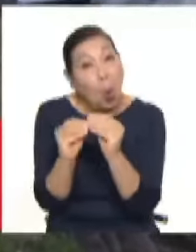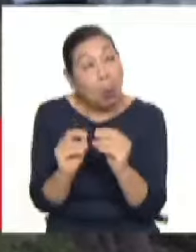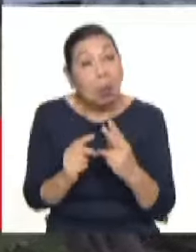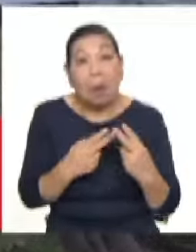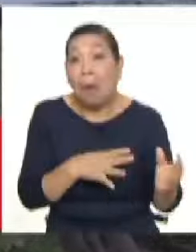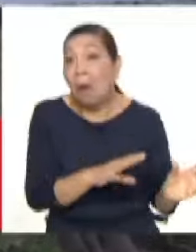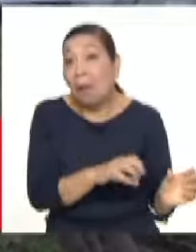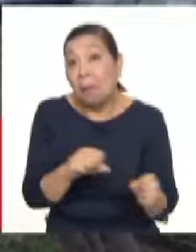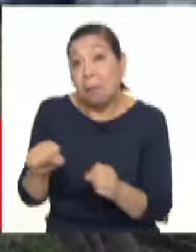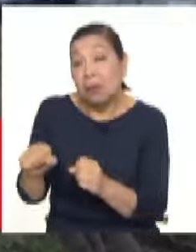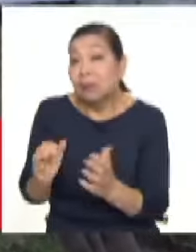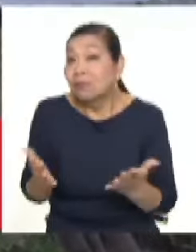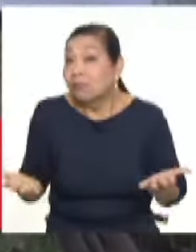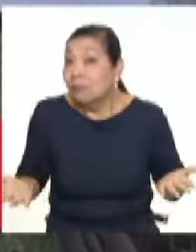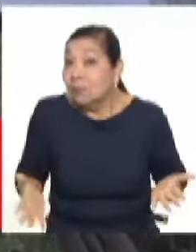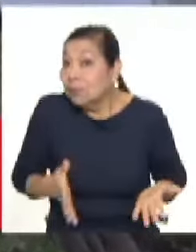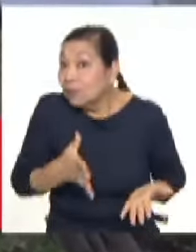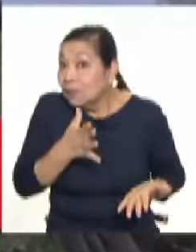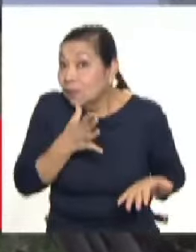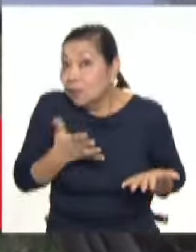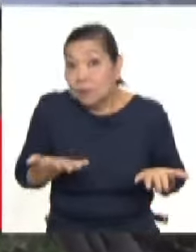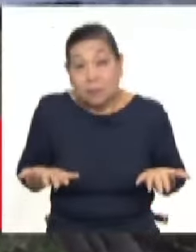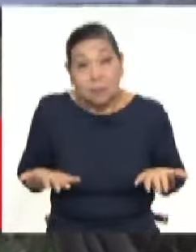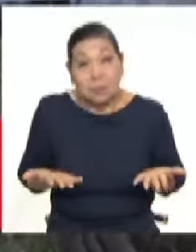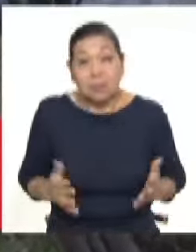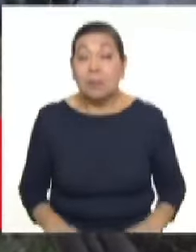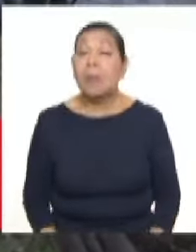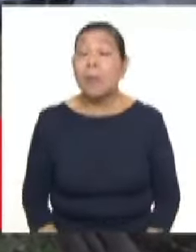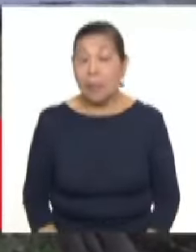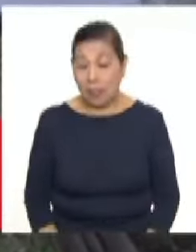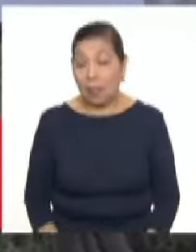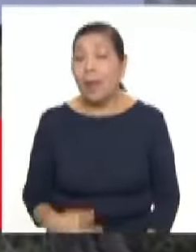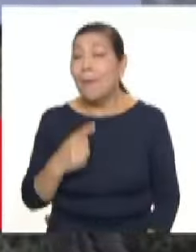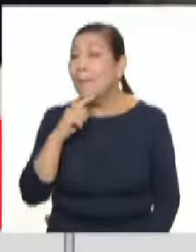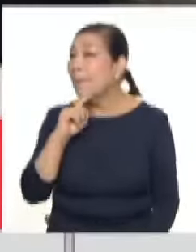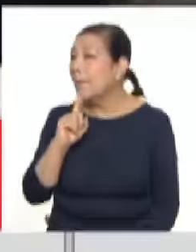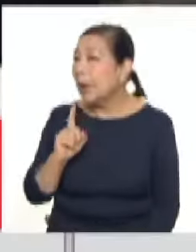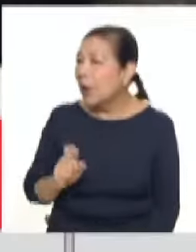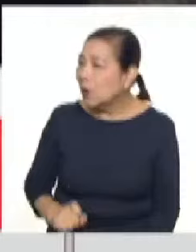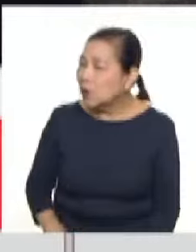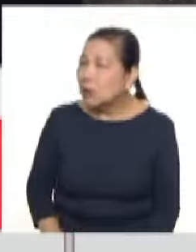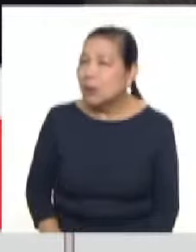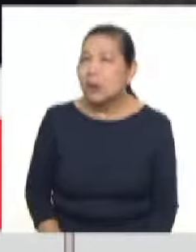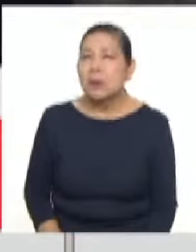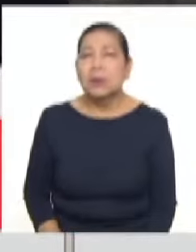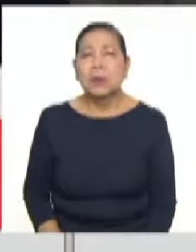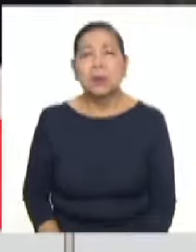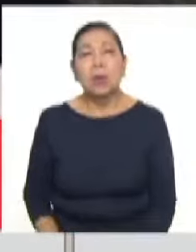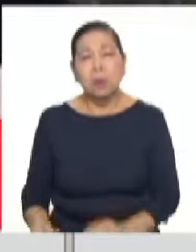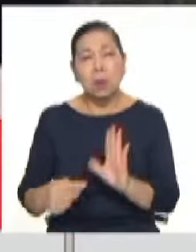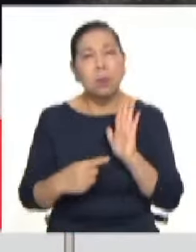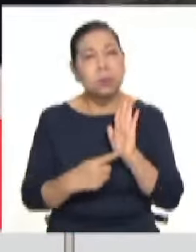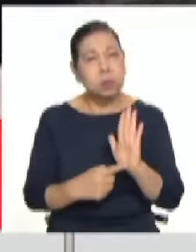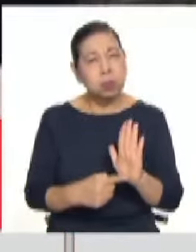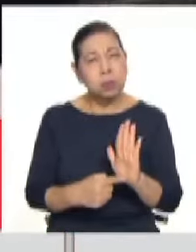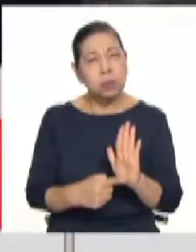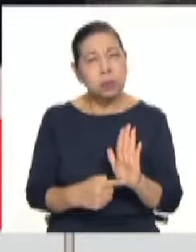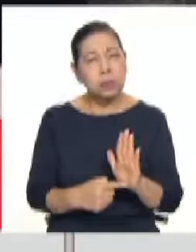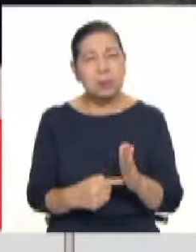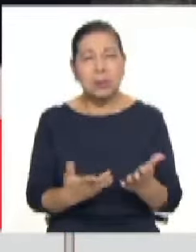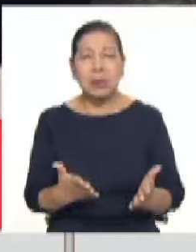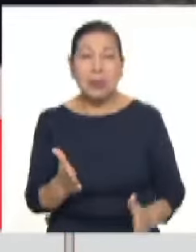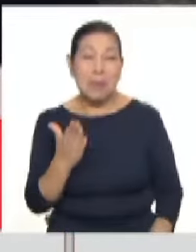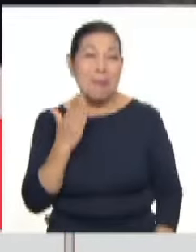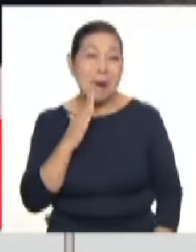se la hayan llevado contra su voluntad. Sabemos que hay preguntas en estudios, Romy. Sí, bueno, justo ya nos has mostrado, porque cuando mencionaba